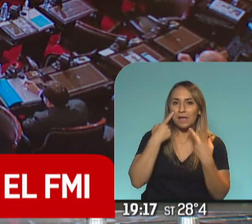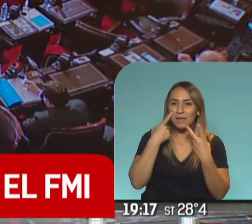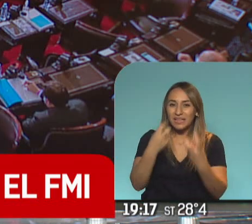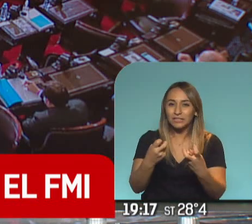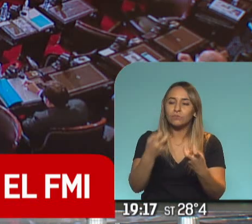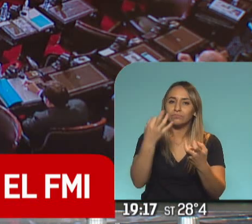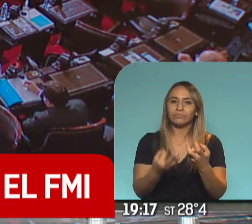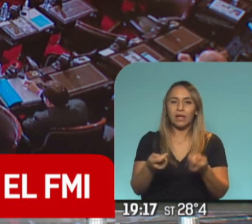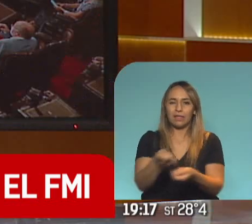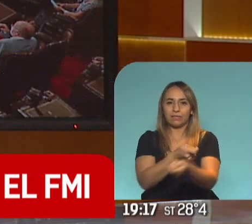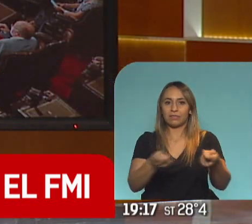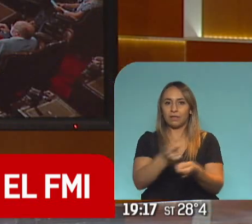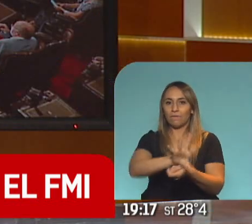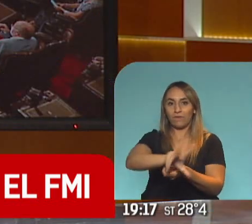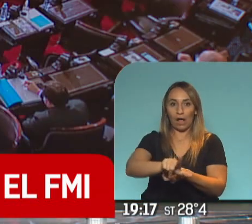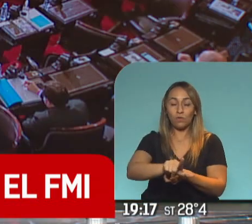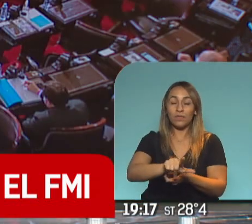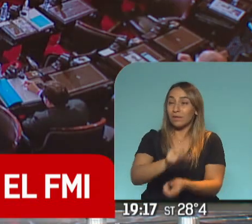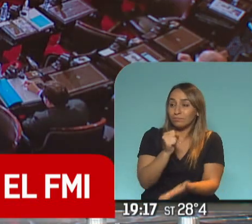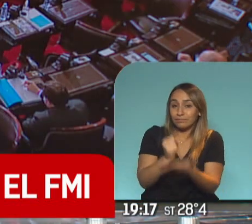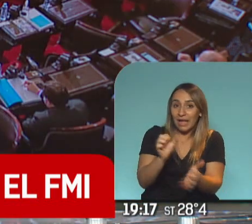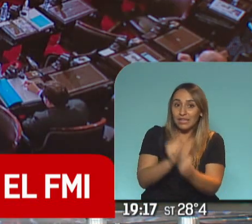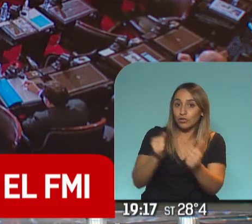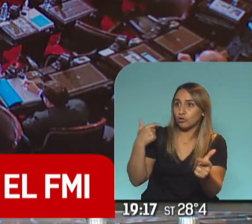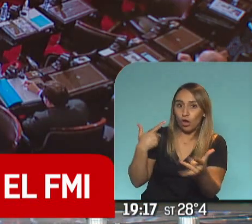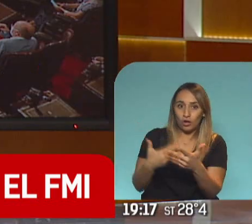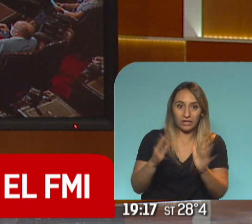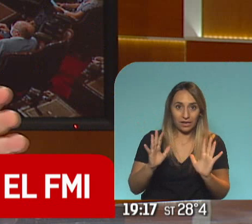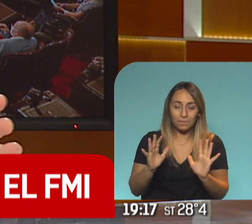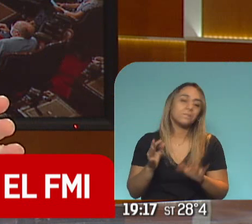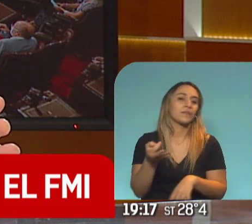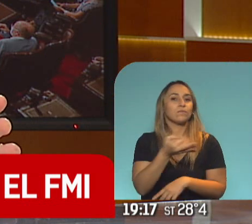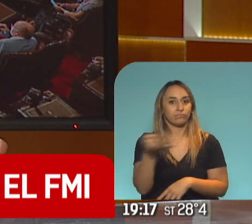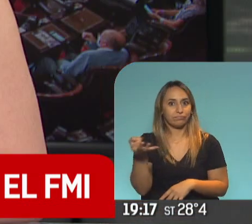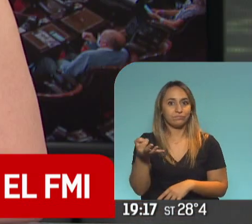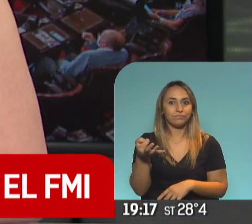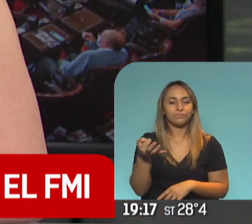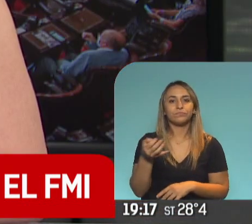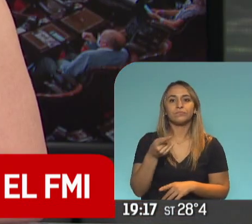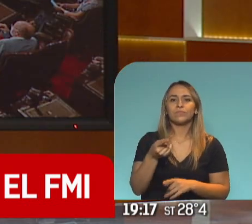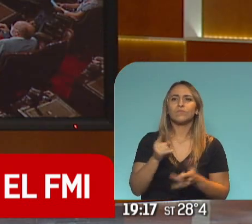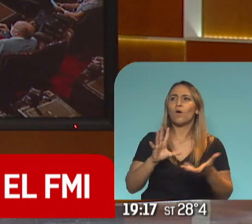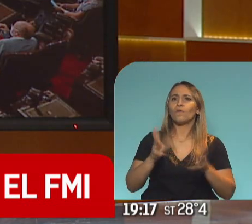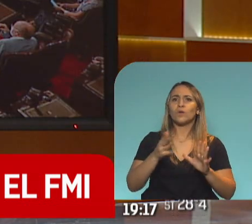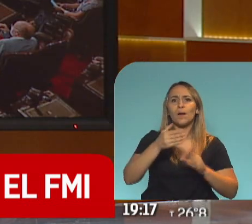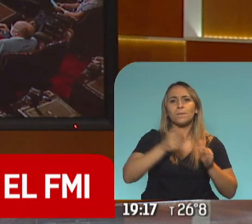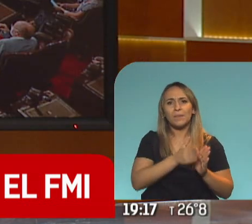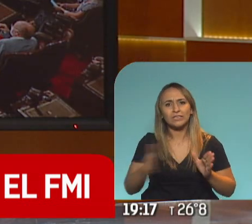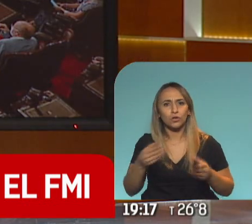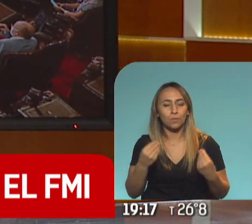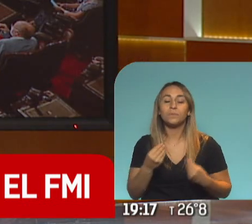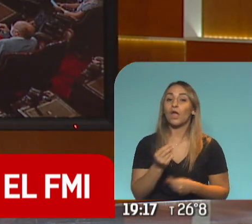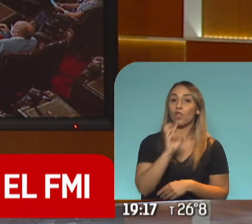administración fraudulenta en la historia de un gobierno al gobierno anterior. Néstor. Sí, recordamos, NASA, cómo era el mecanismo, ¿no? El precio del dólar